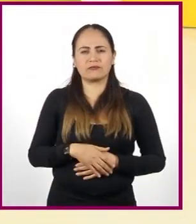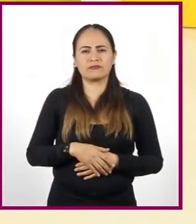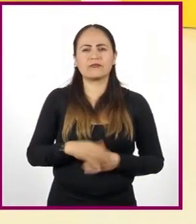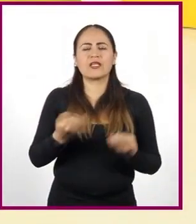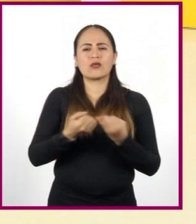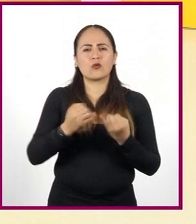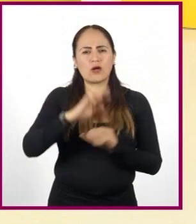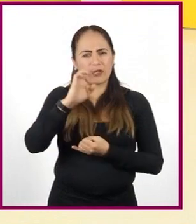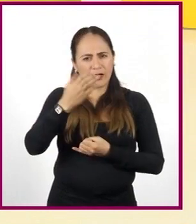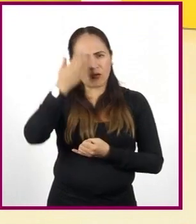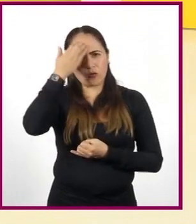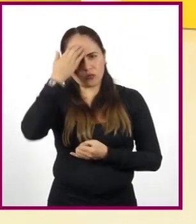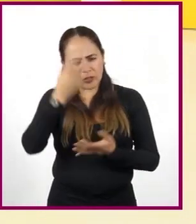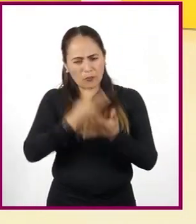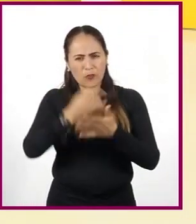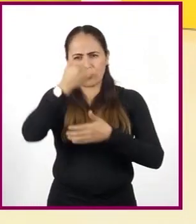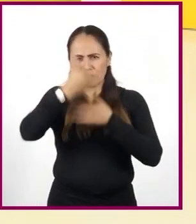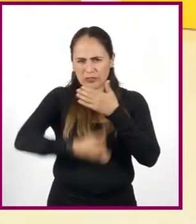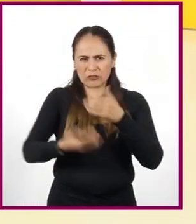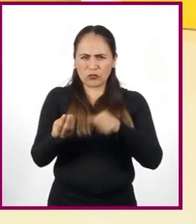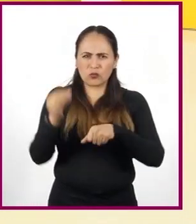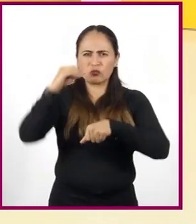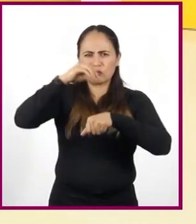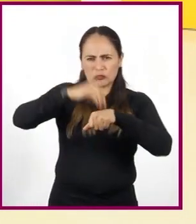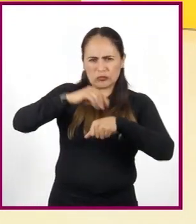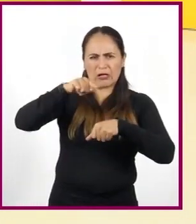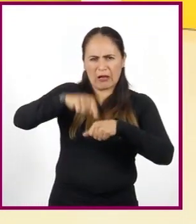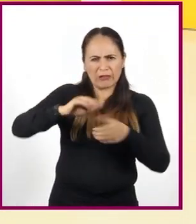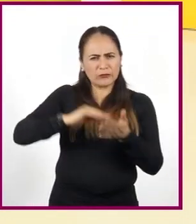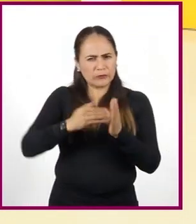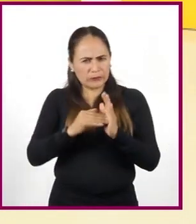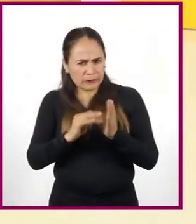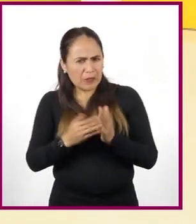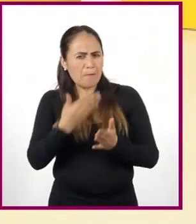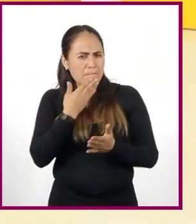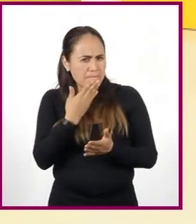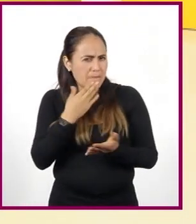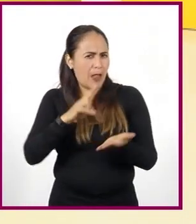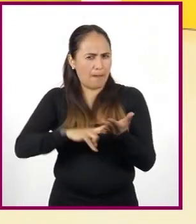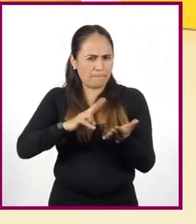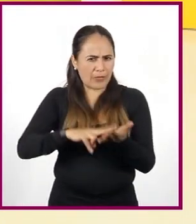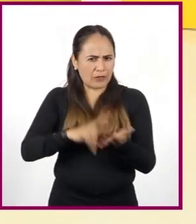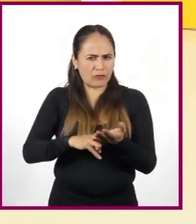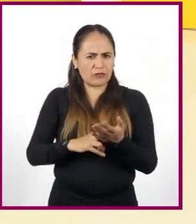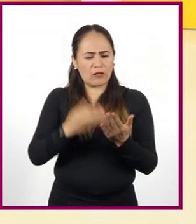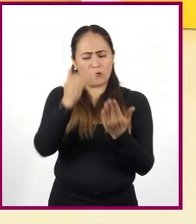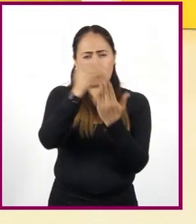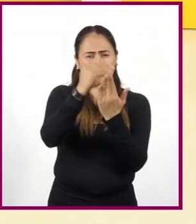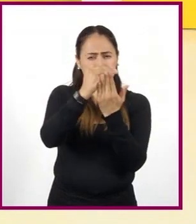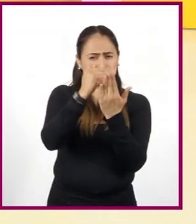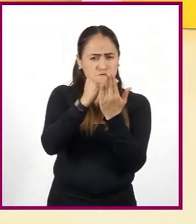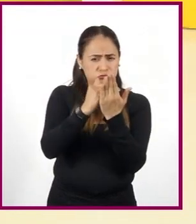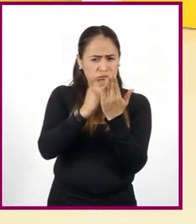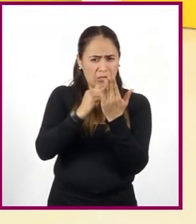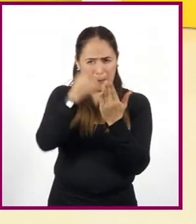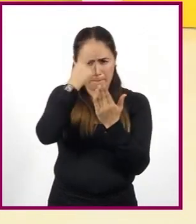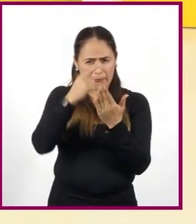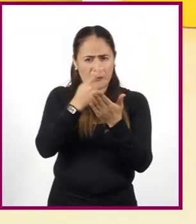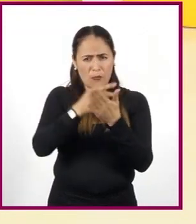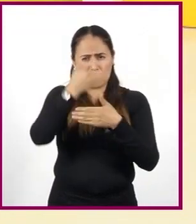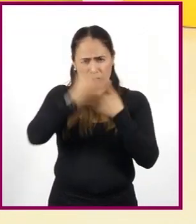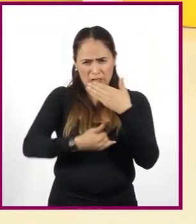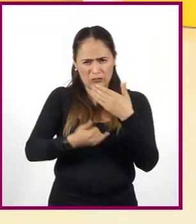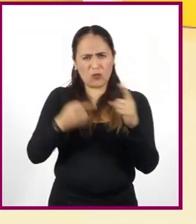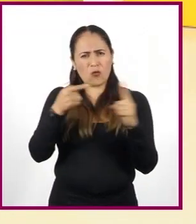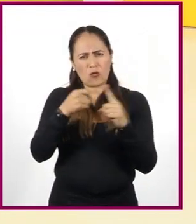la implementación de los proyectos como una estrategia valiosa para esto y tras revisar los pasos a seguir para su planteamiento y